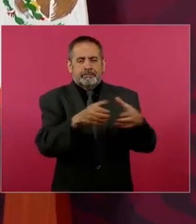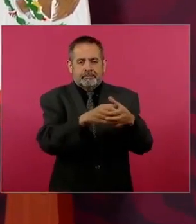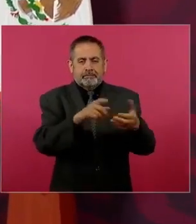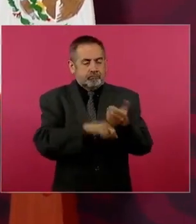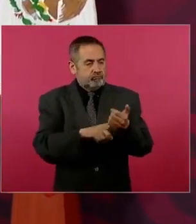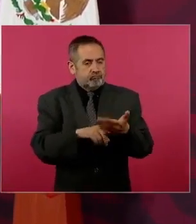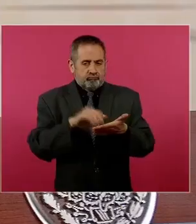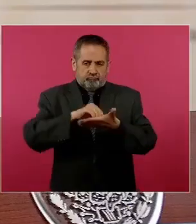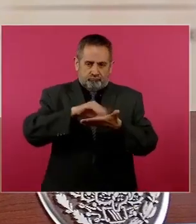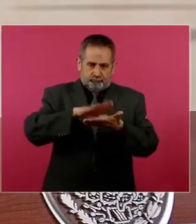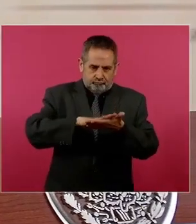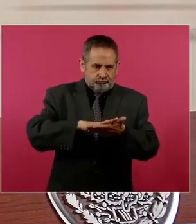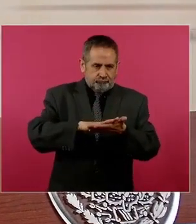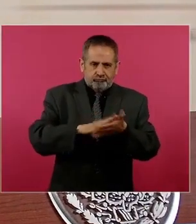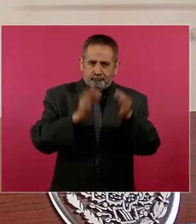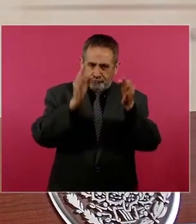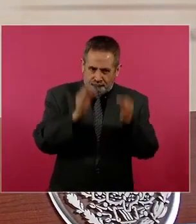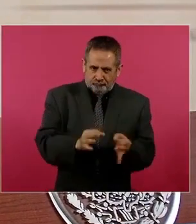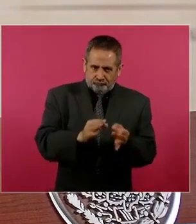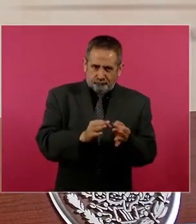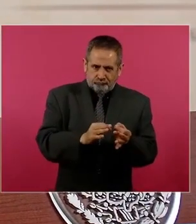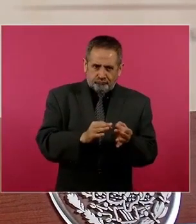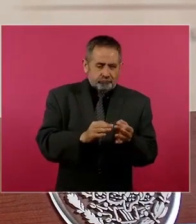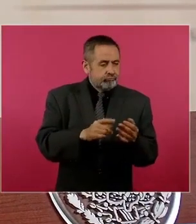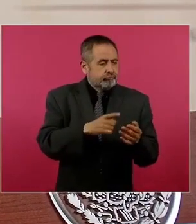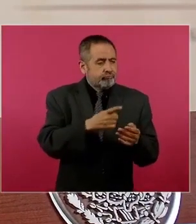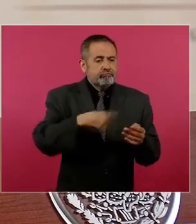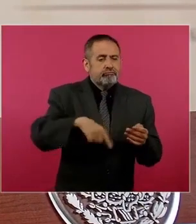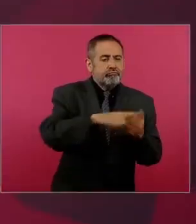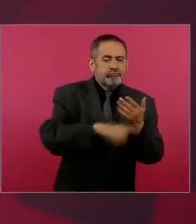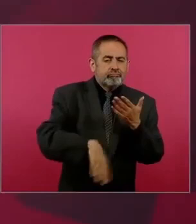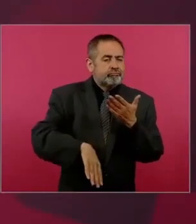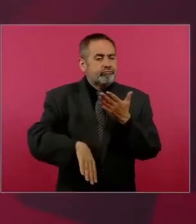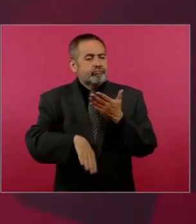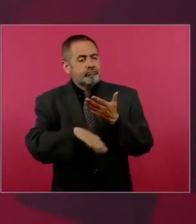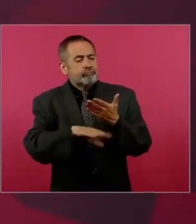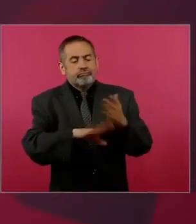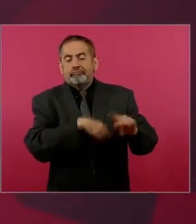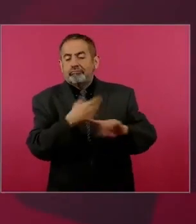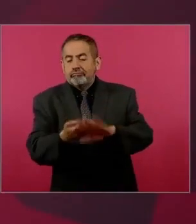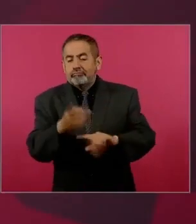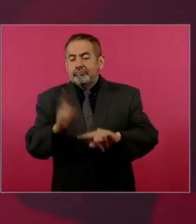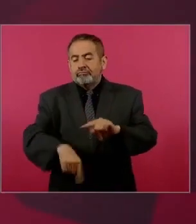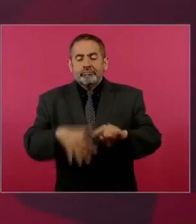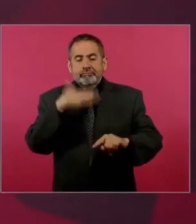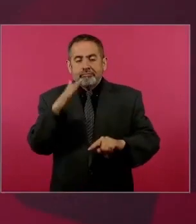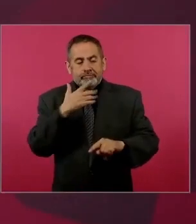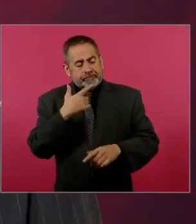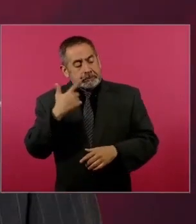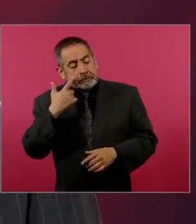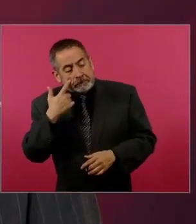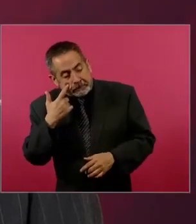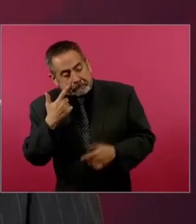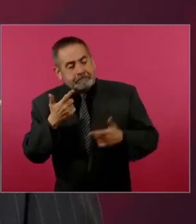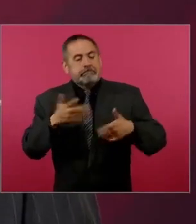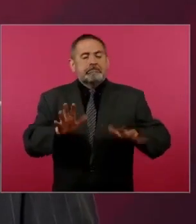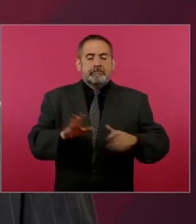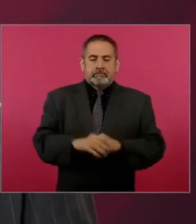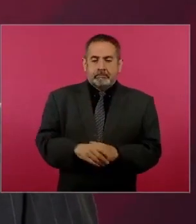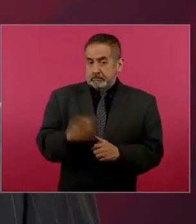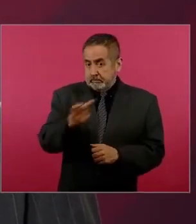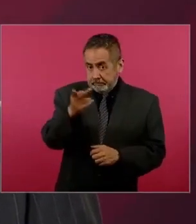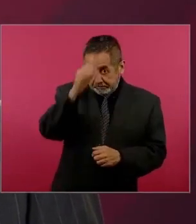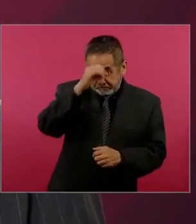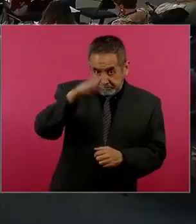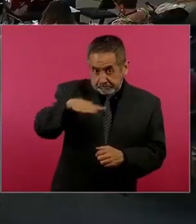respondió a Andrés Manuel López Obrador que transparentará los contratos que obtuvo con el Gobierno Federal que